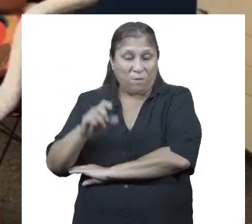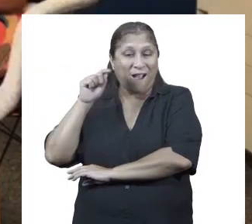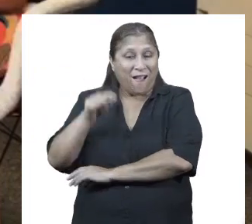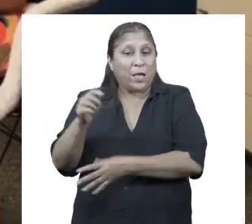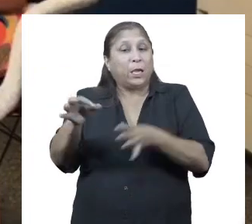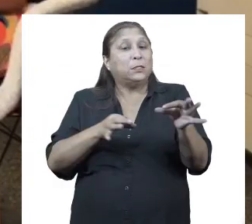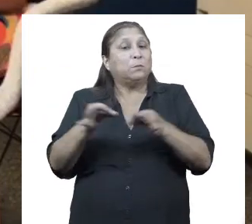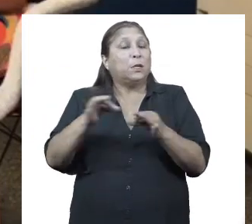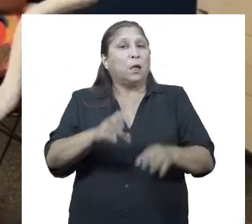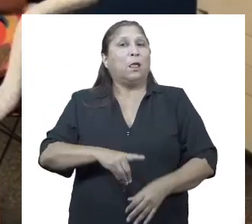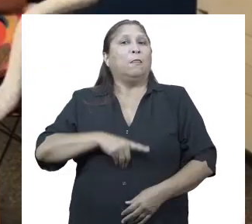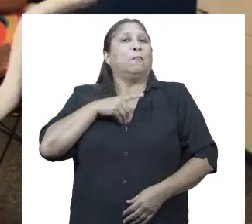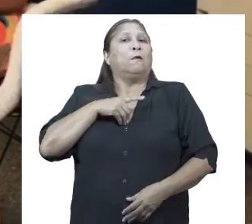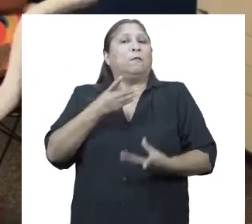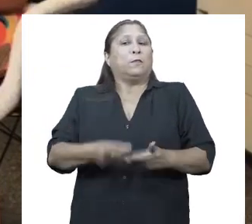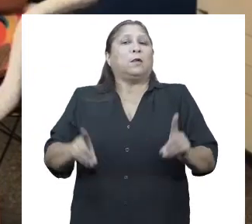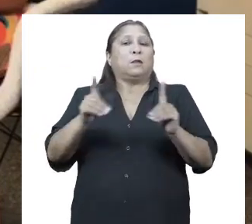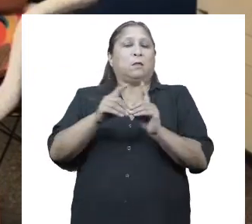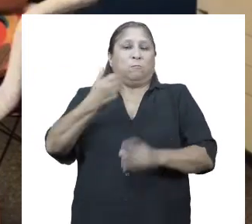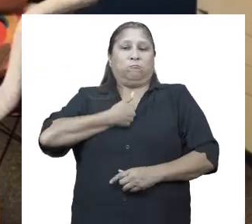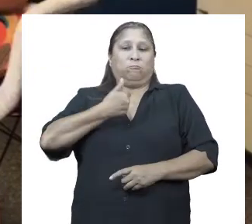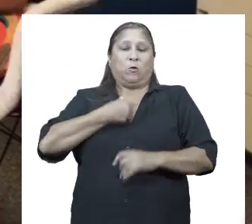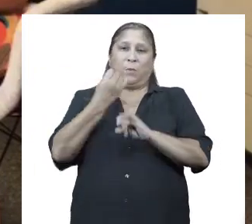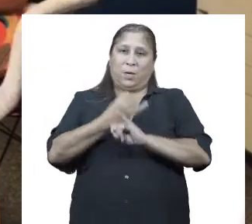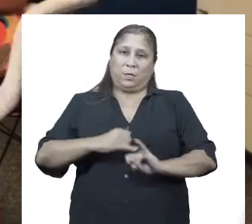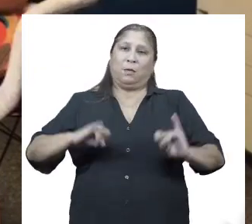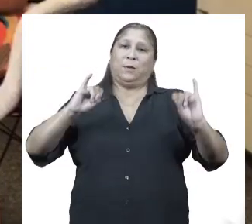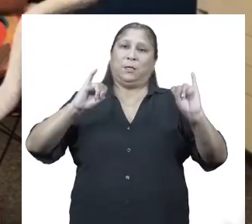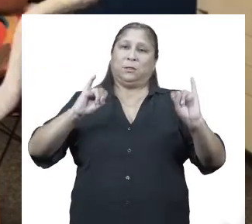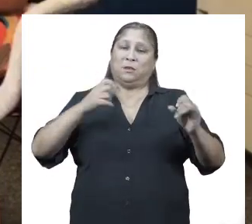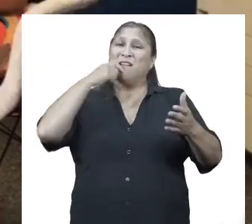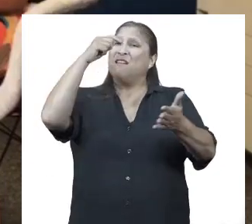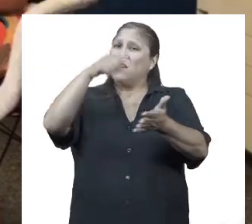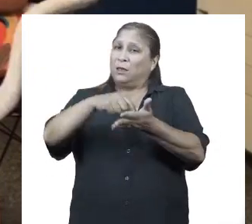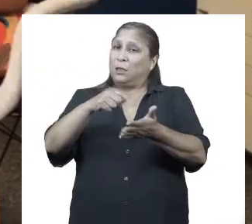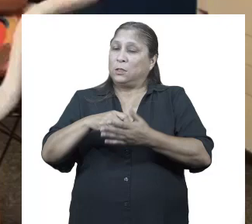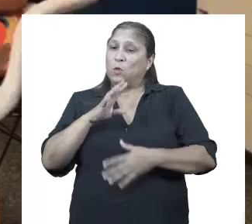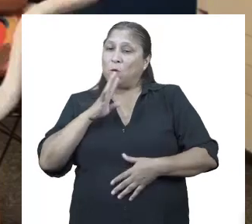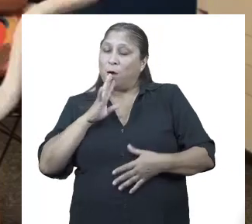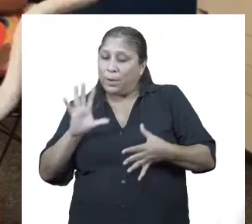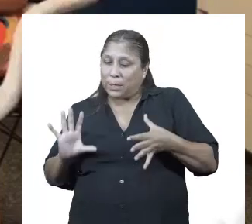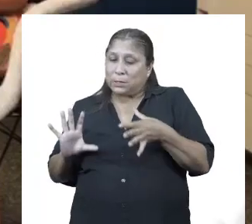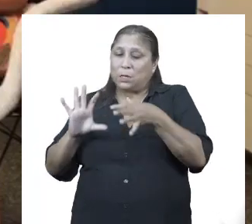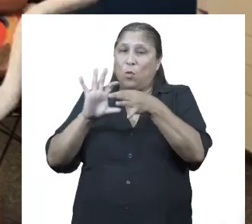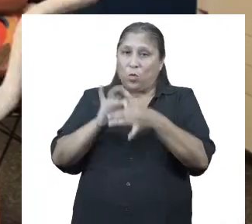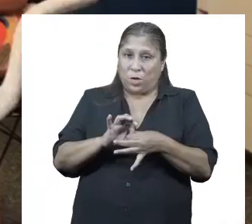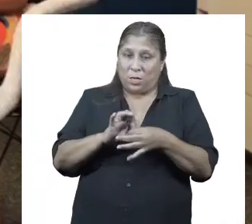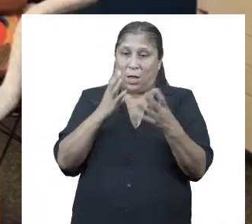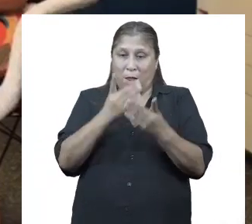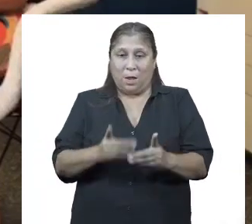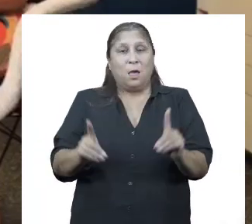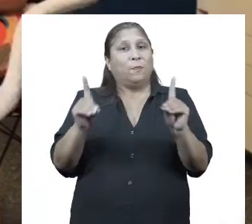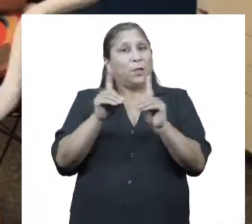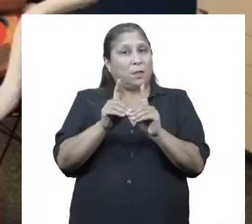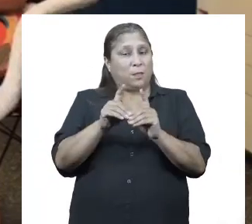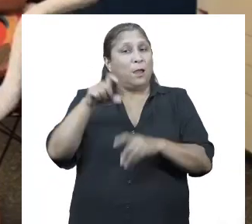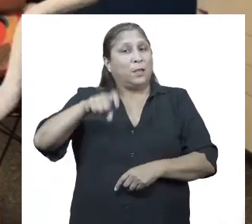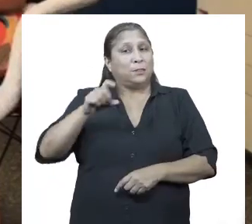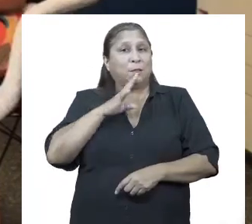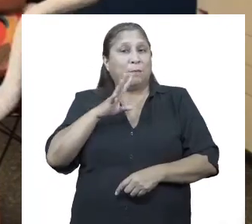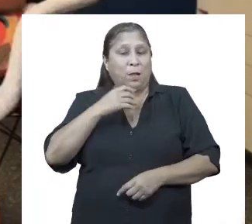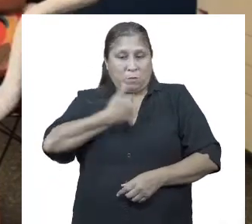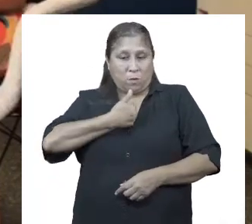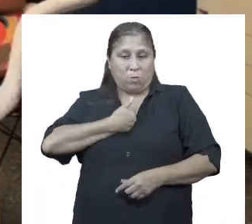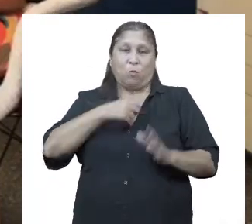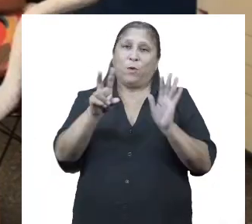habla de la dignidad, pero habla también de la autonomía. Y para hablar de la autonomía, que también está íntimamente vinculado con la dignidad, hay que hablar de